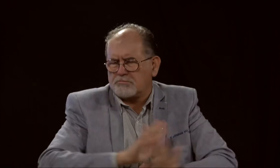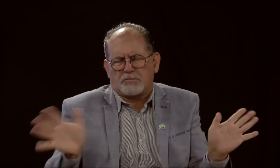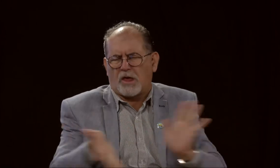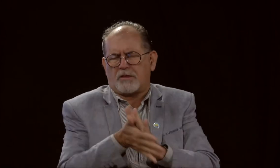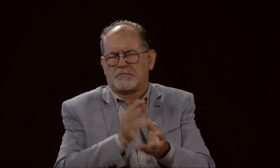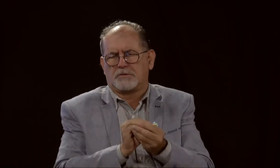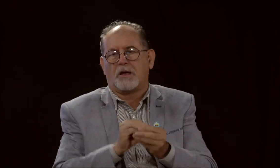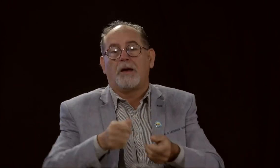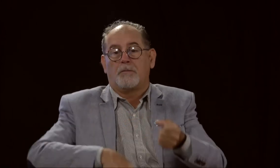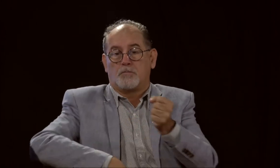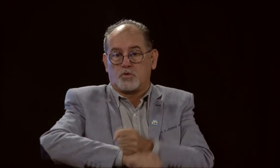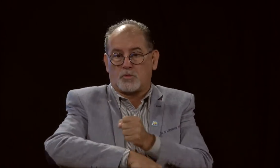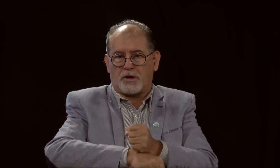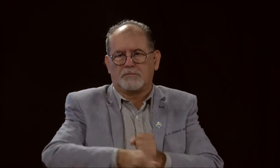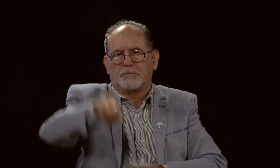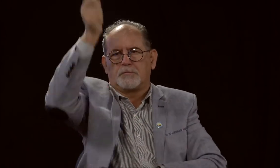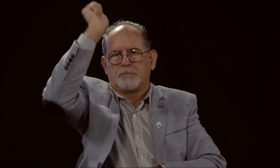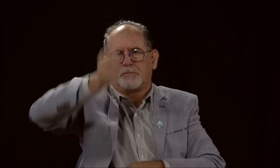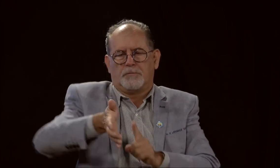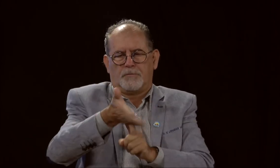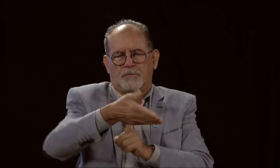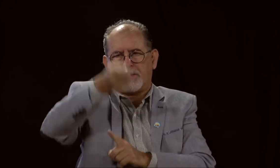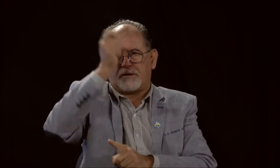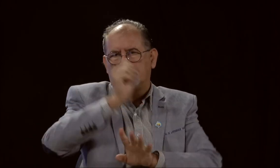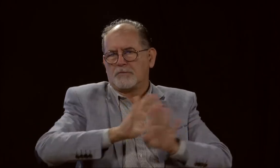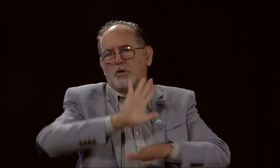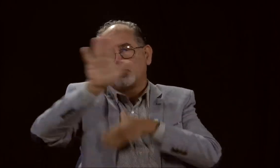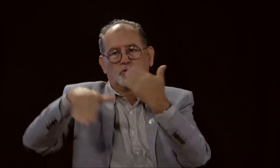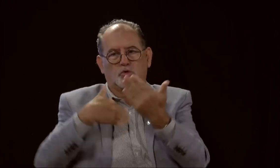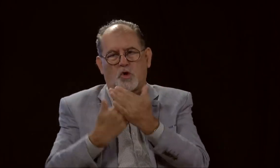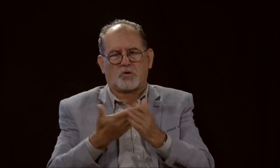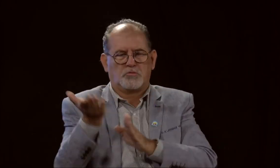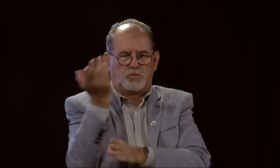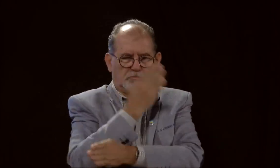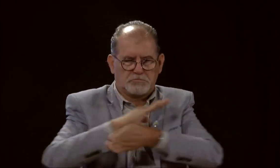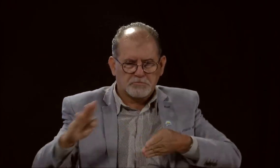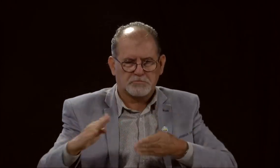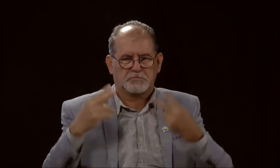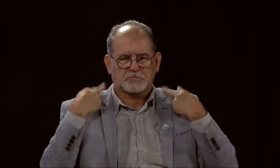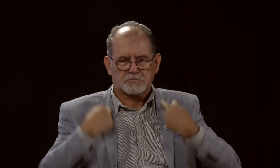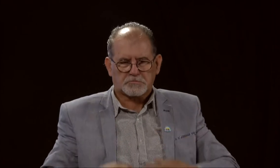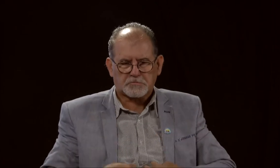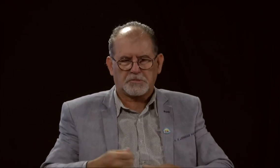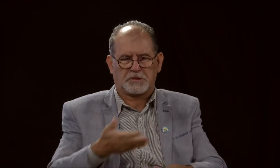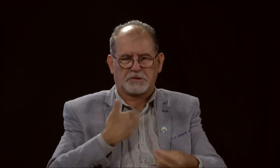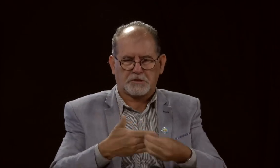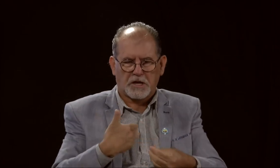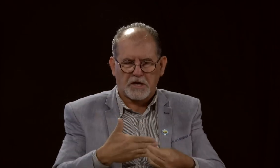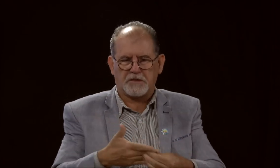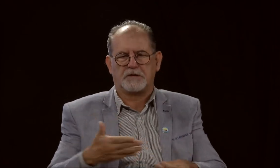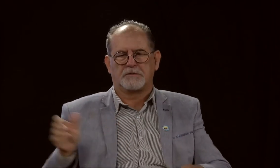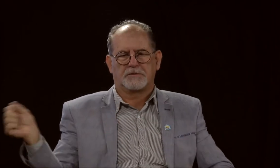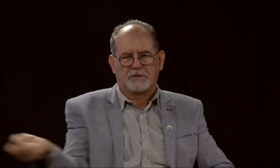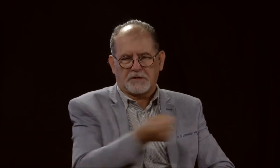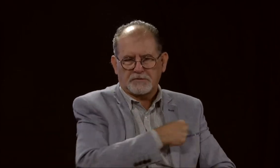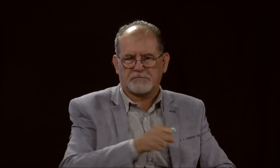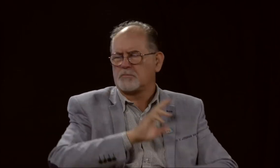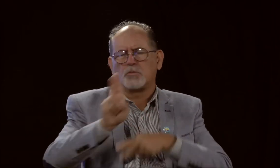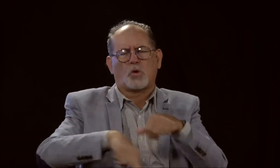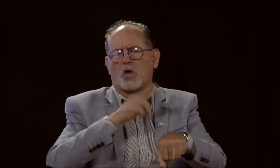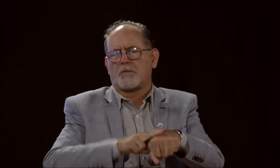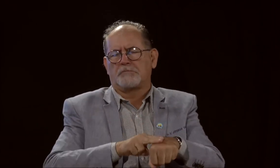En natación, igual. En fútbol, tenemos la bandera. En taekwondo, en karate.